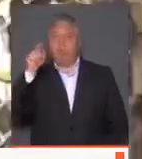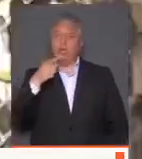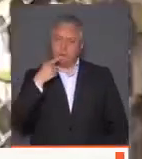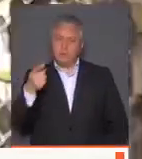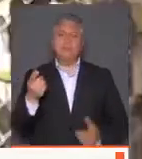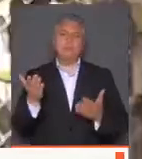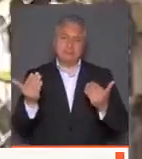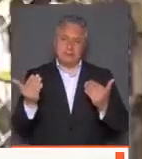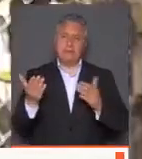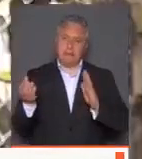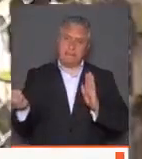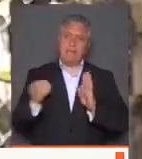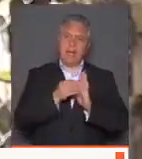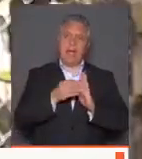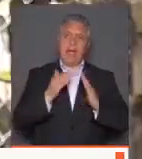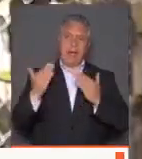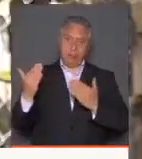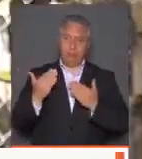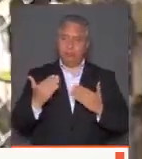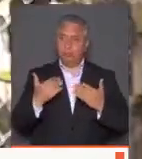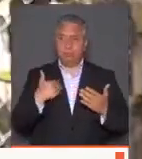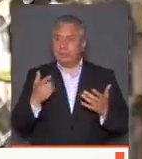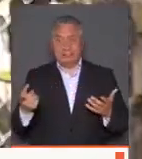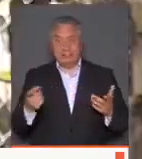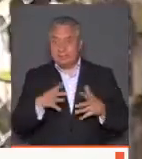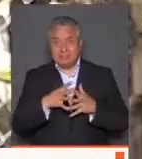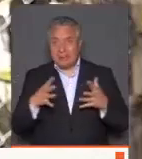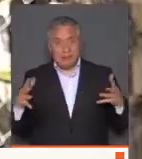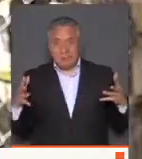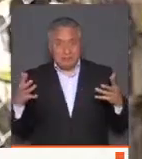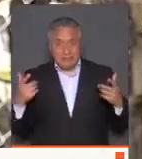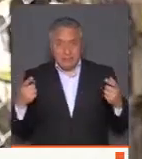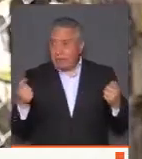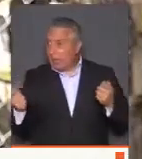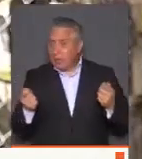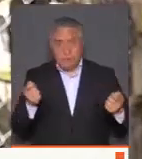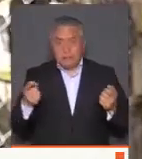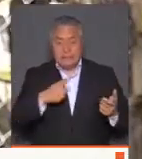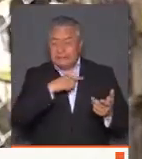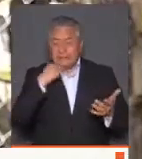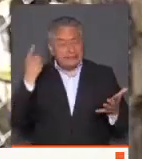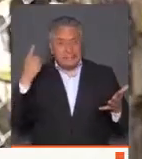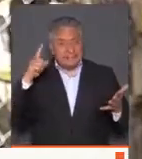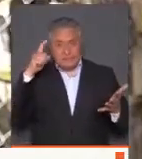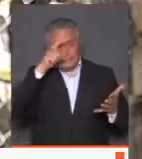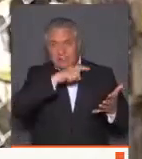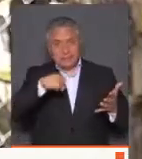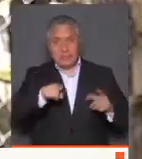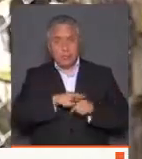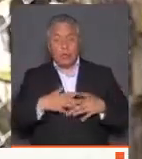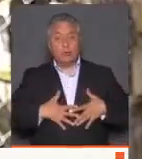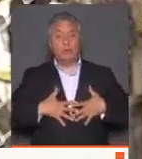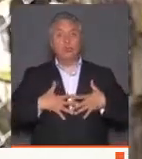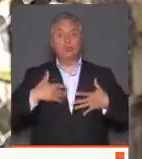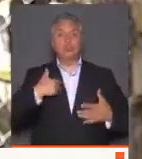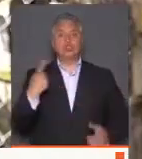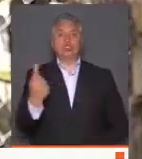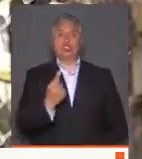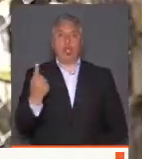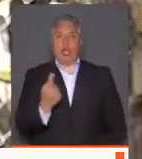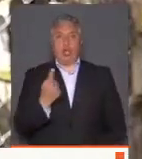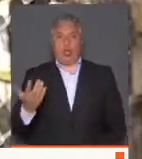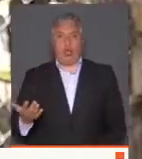apoyo O sea no están agotando los recursos entonces no estamos sintiendo solos